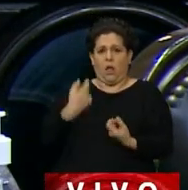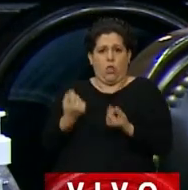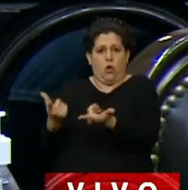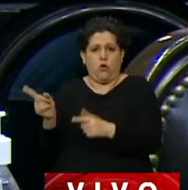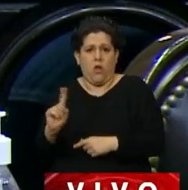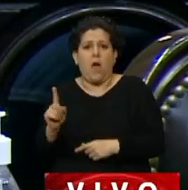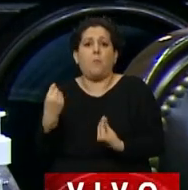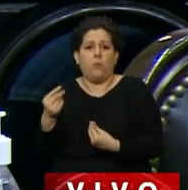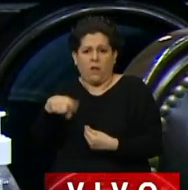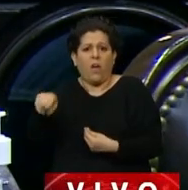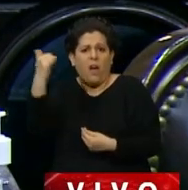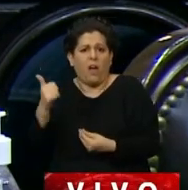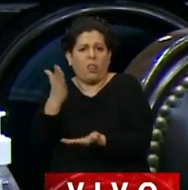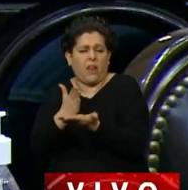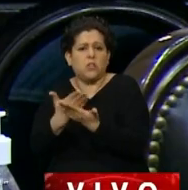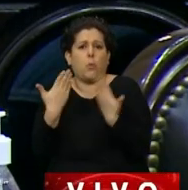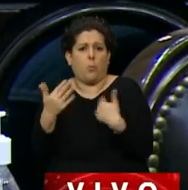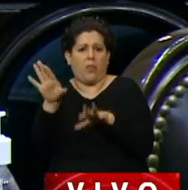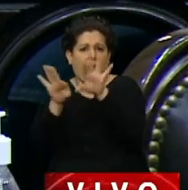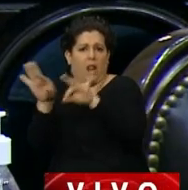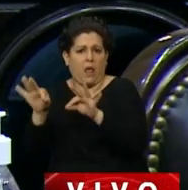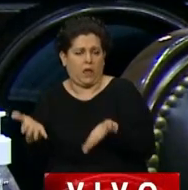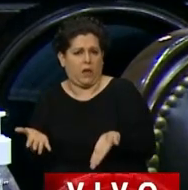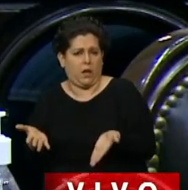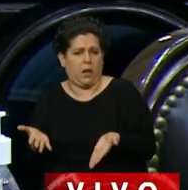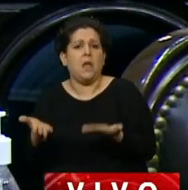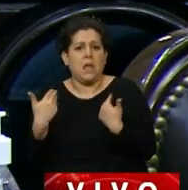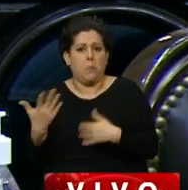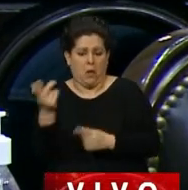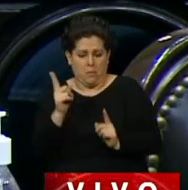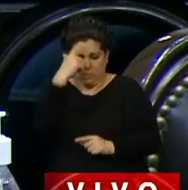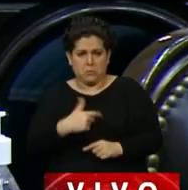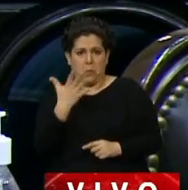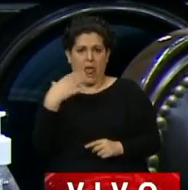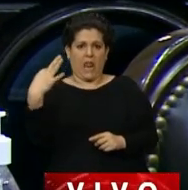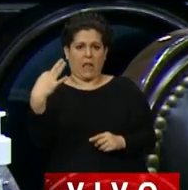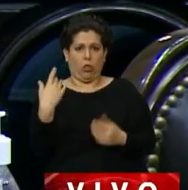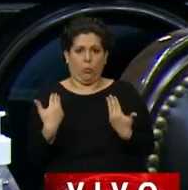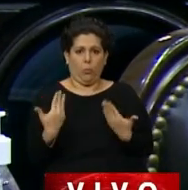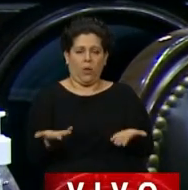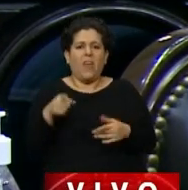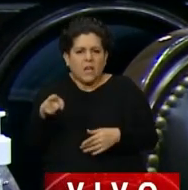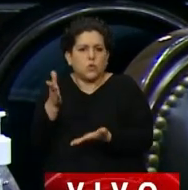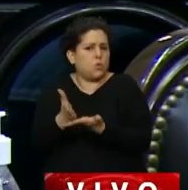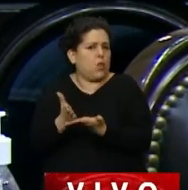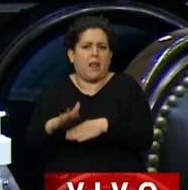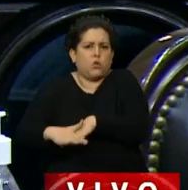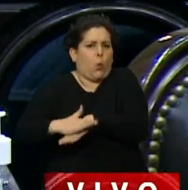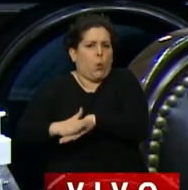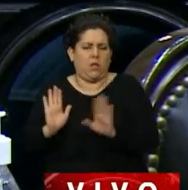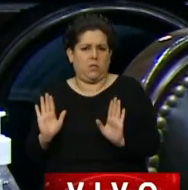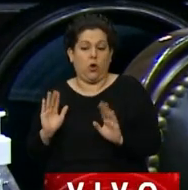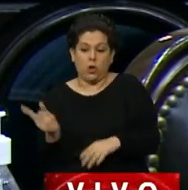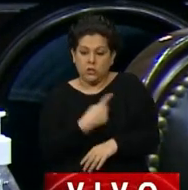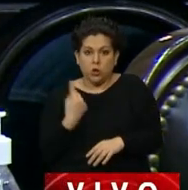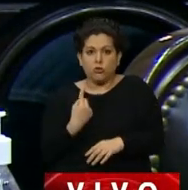a elegir y consecuentemente a ser elegido. Ese derecho básico, si nosotros no